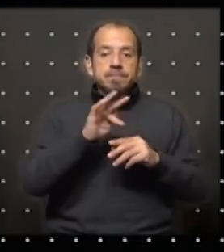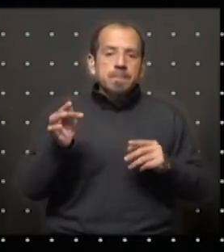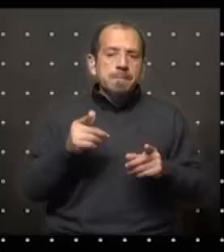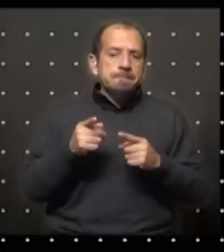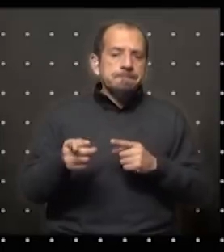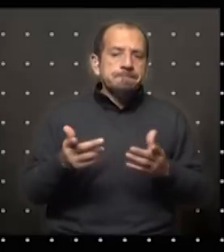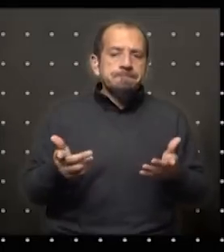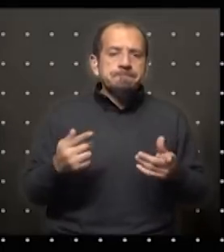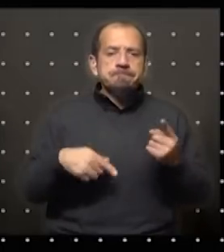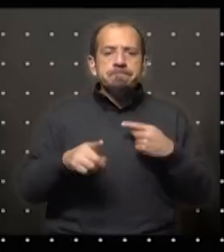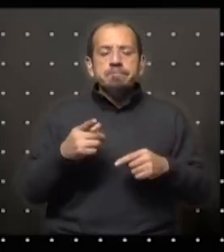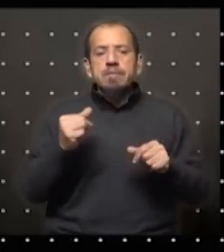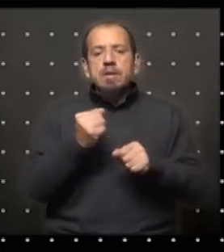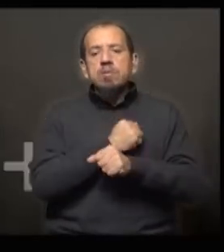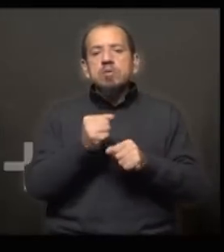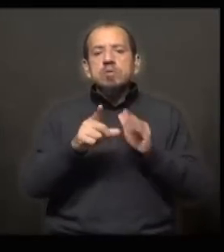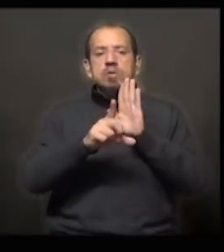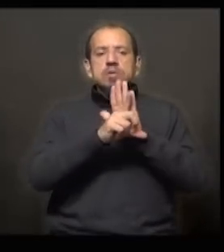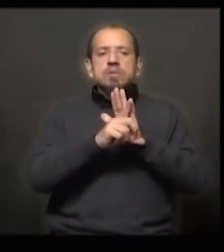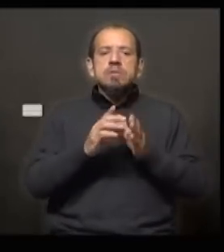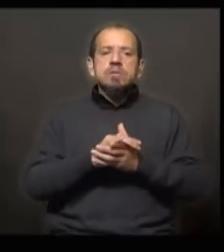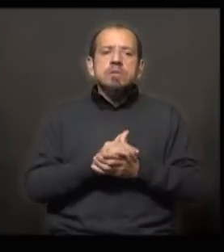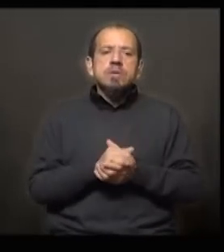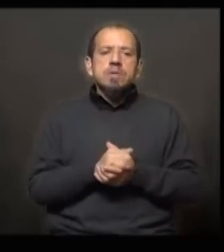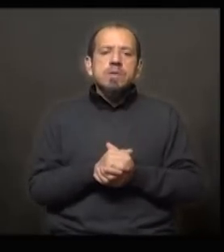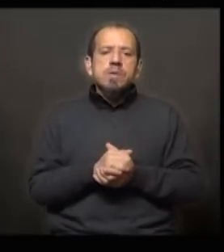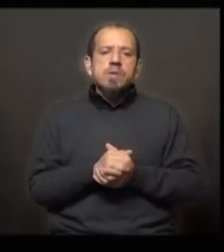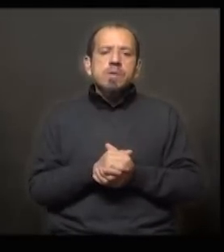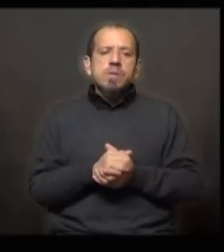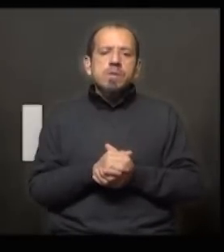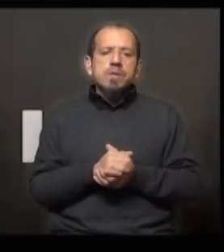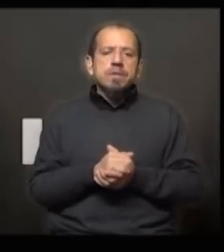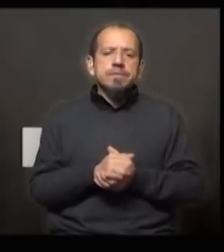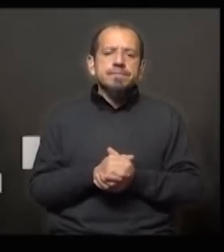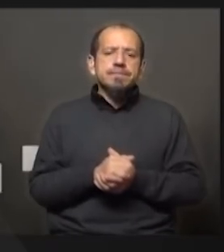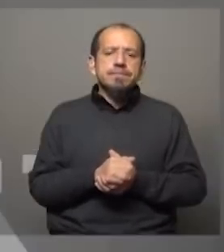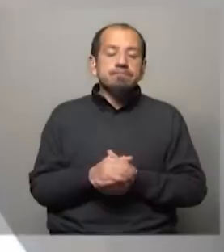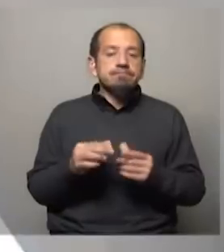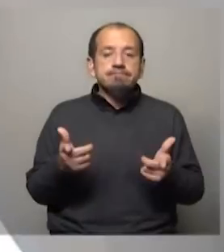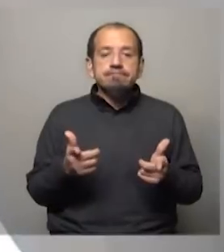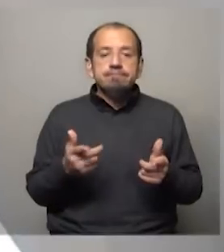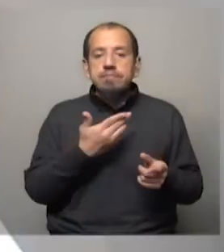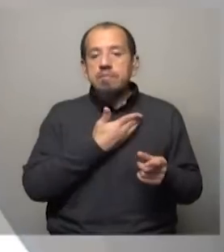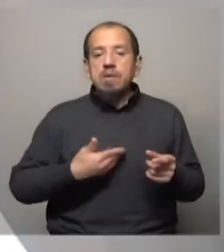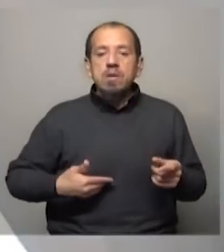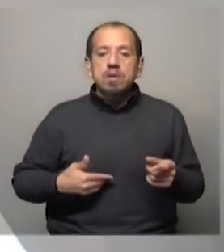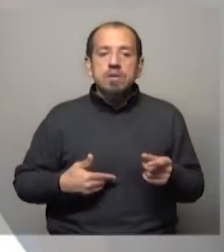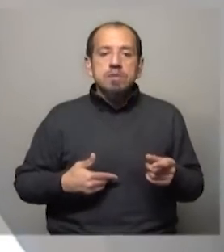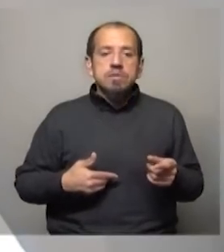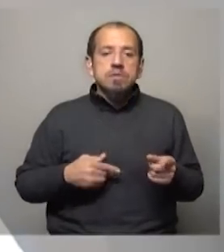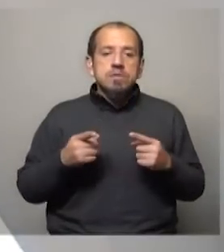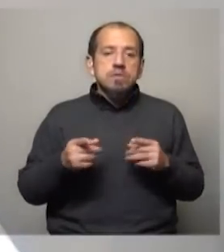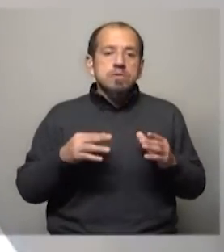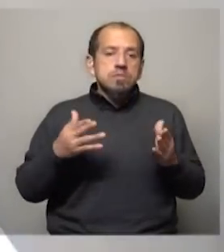de que responden a la aprobación de esta ley prácticamente ninguna el gobierno está prácticamente